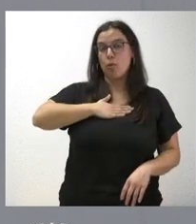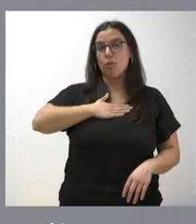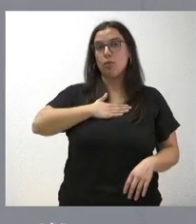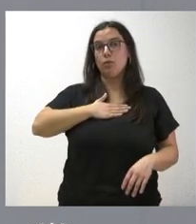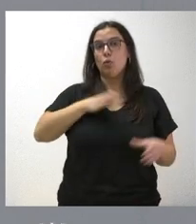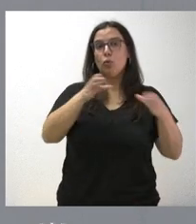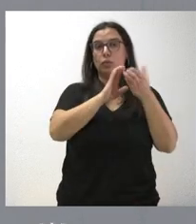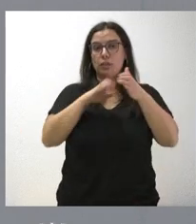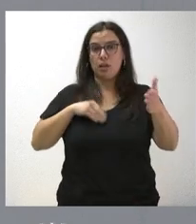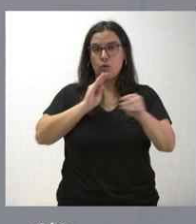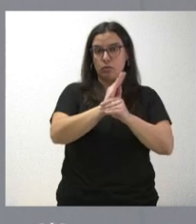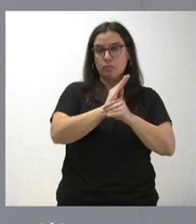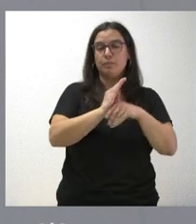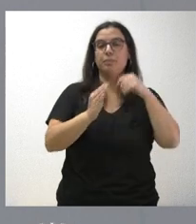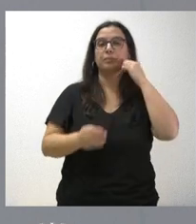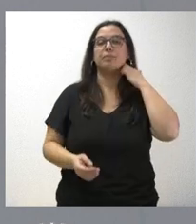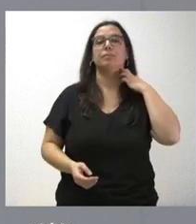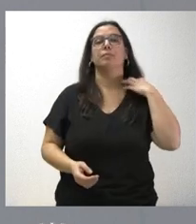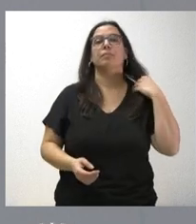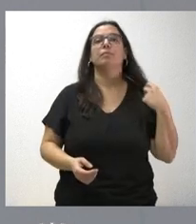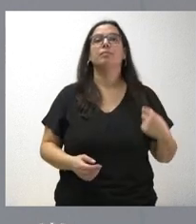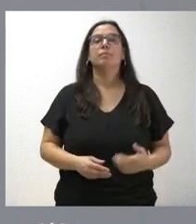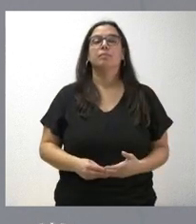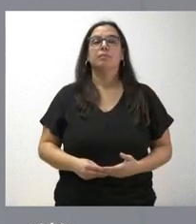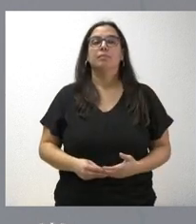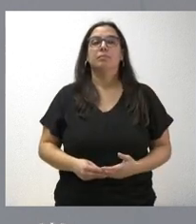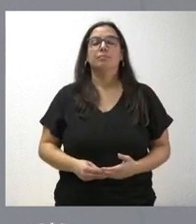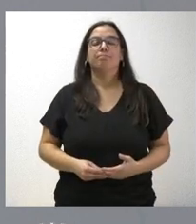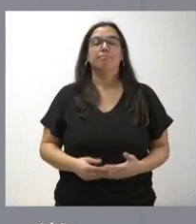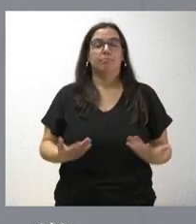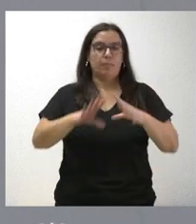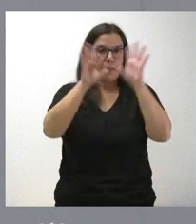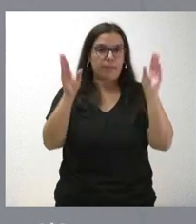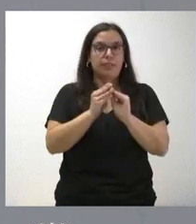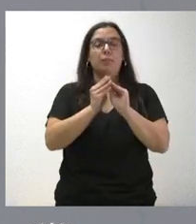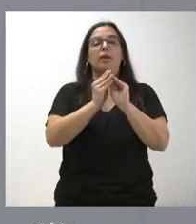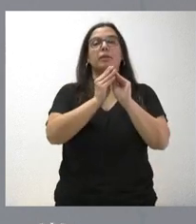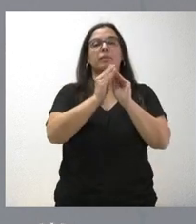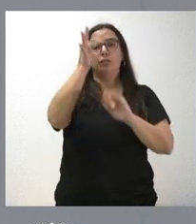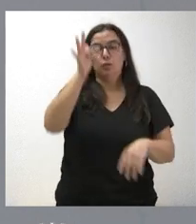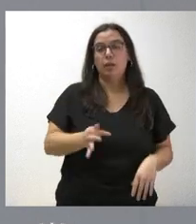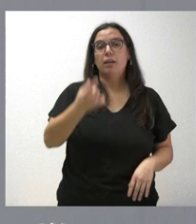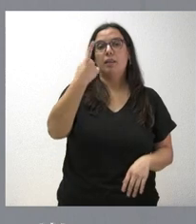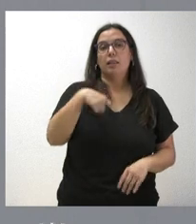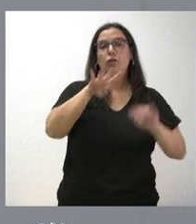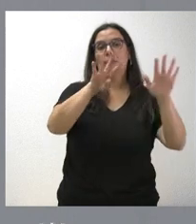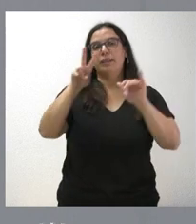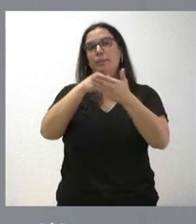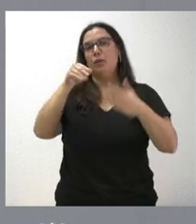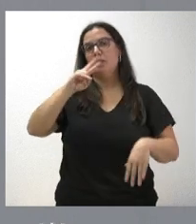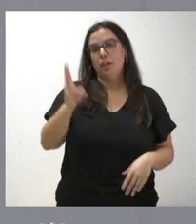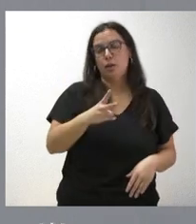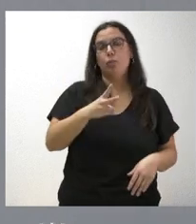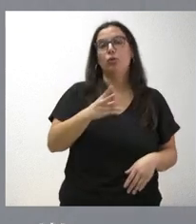la junta de Castilla y león eh Y En definitiva suman los 197 millones de euros de fondos europeos más los